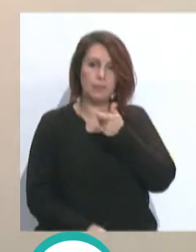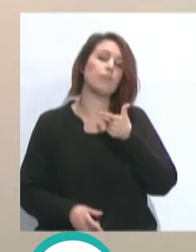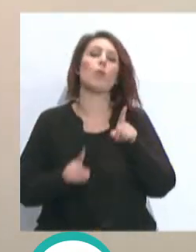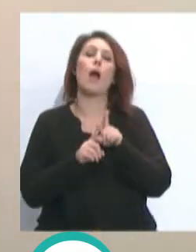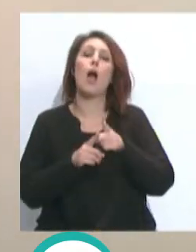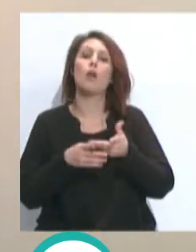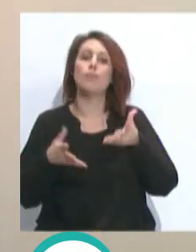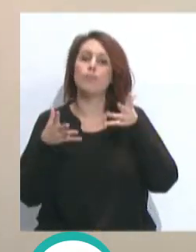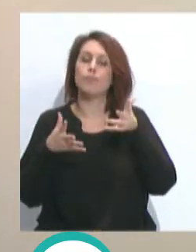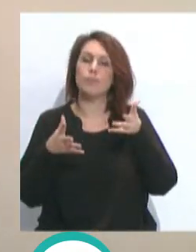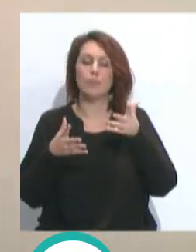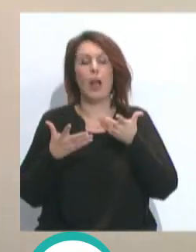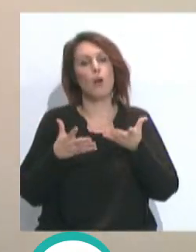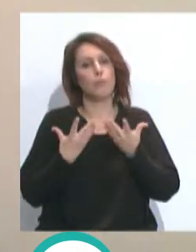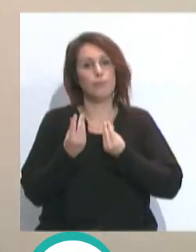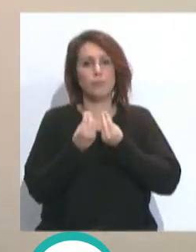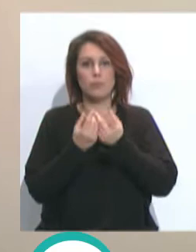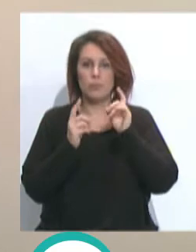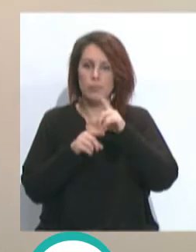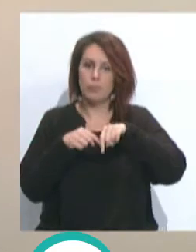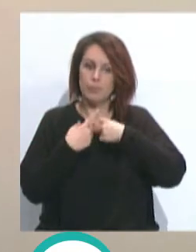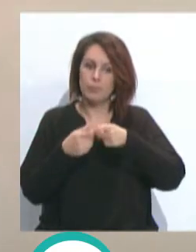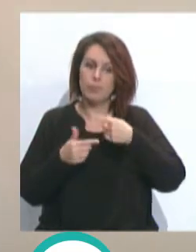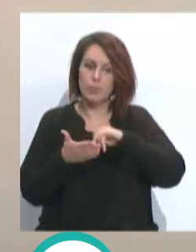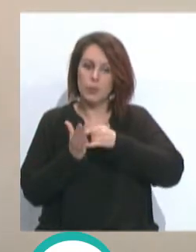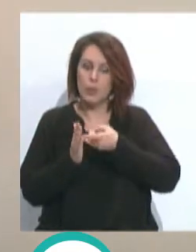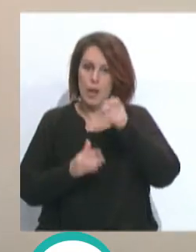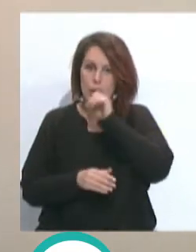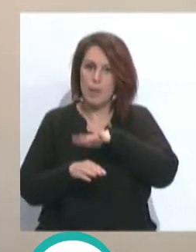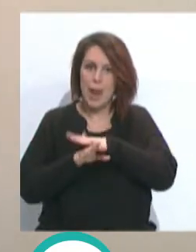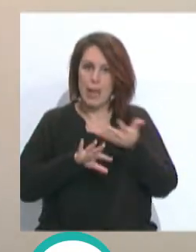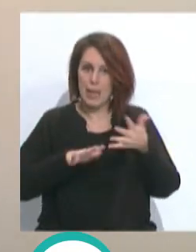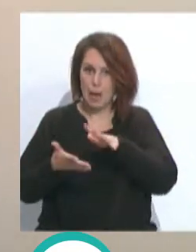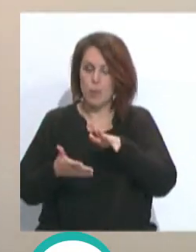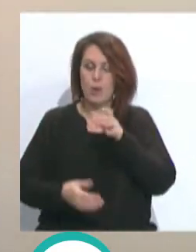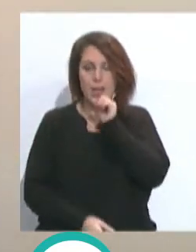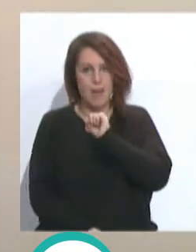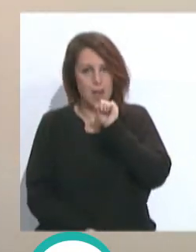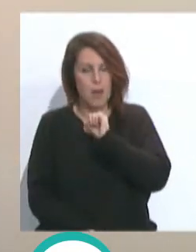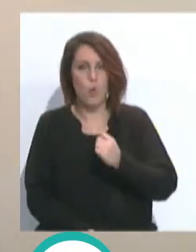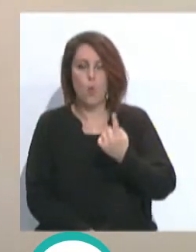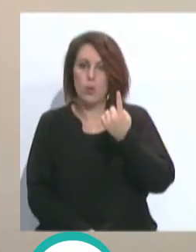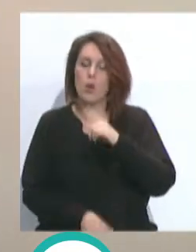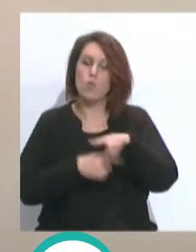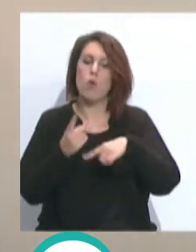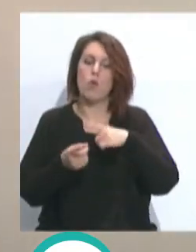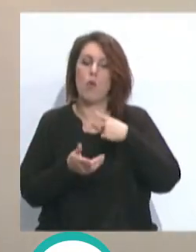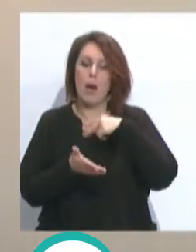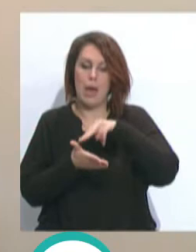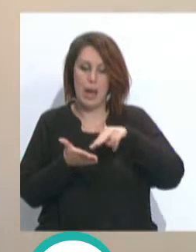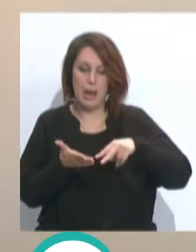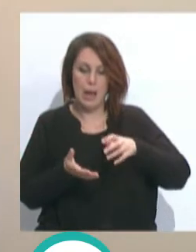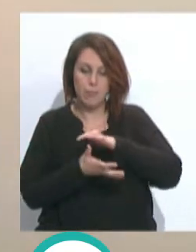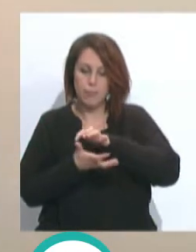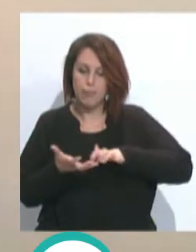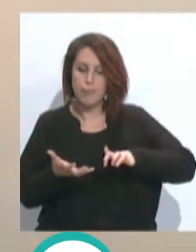Educativo Familiar realizará una canción dentro del proyecto de canciones para el cambio. Se procederá a la lectura de un manifiesto